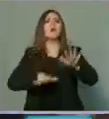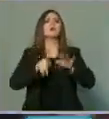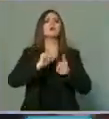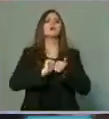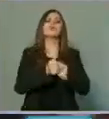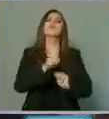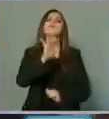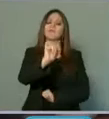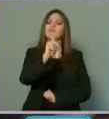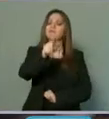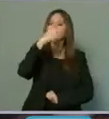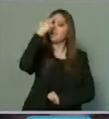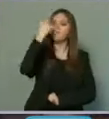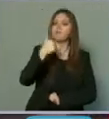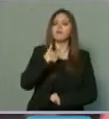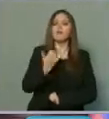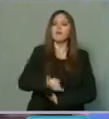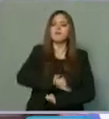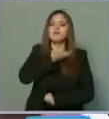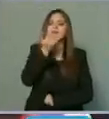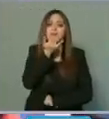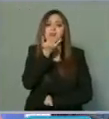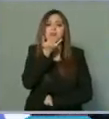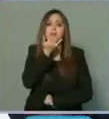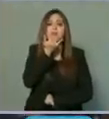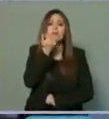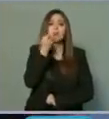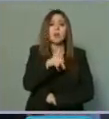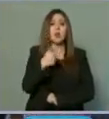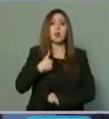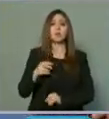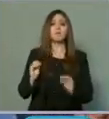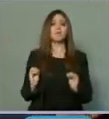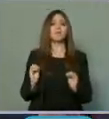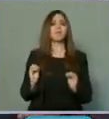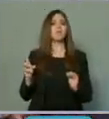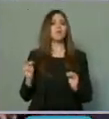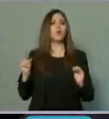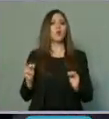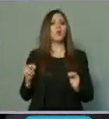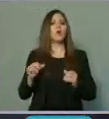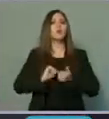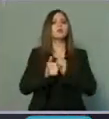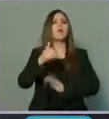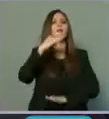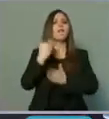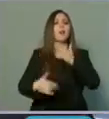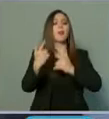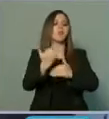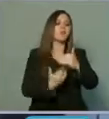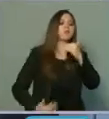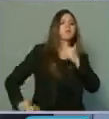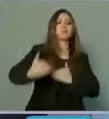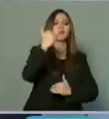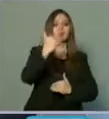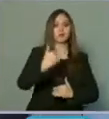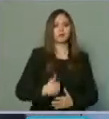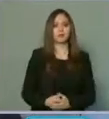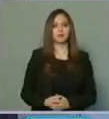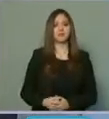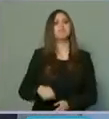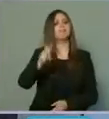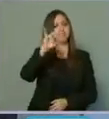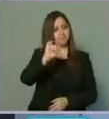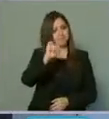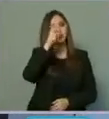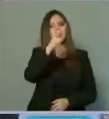hoy la regué, entonces no podríamos trascender. Es lo que tratas de compartirnos. Esto es cambiar esa mirada sobre